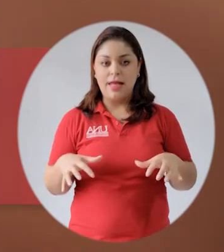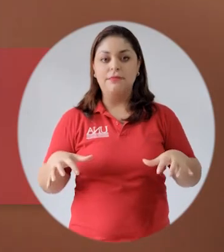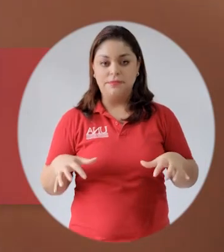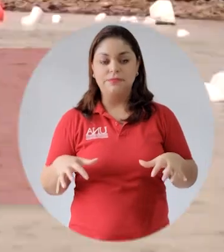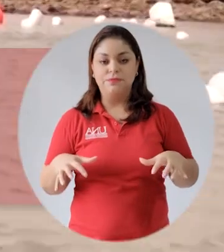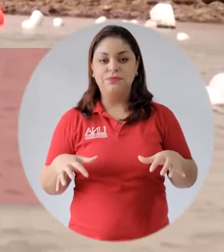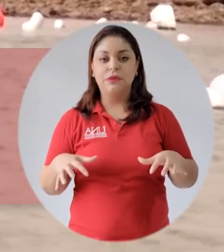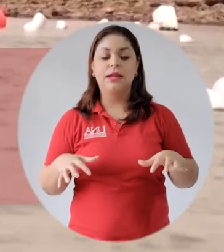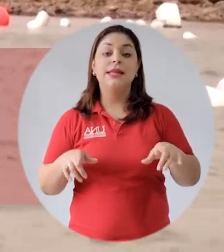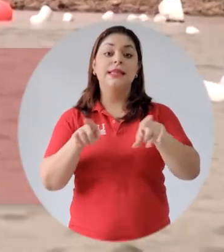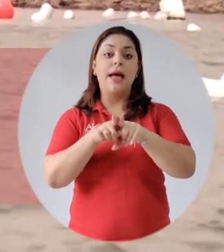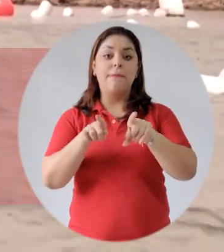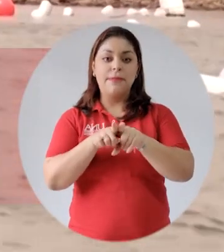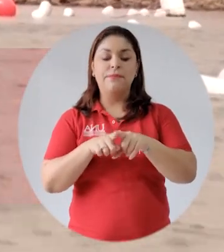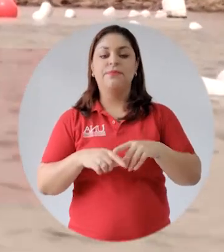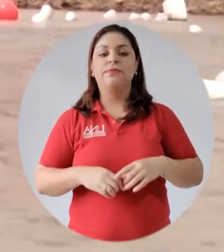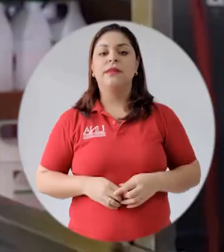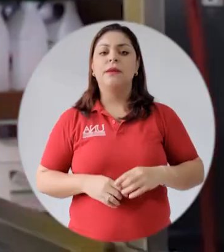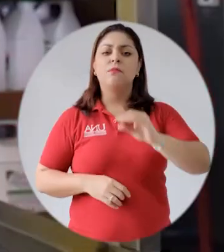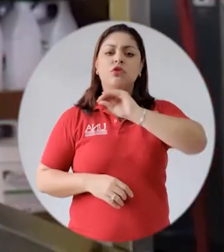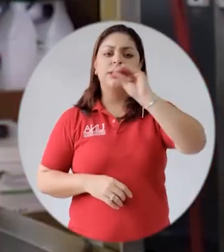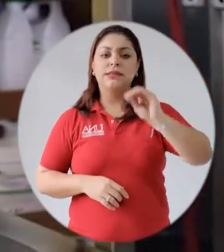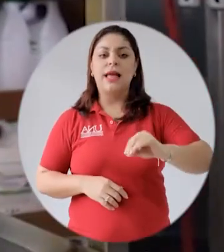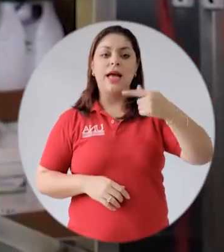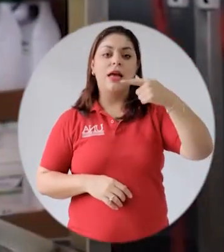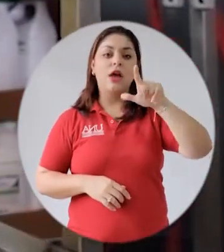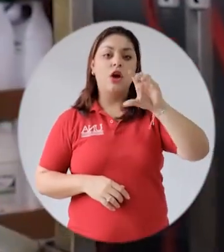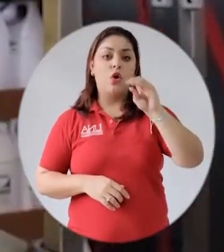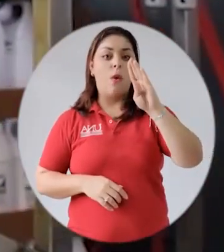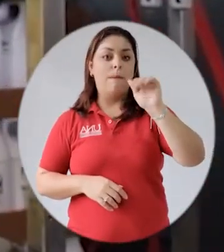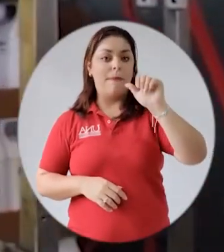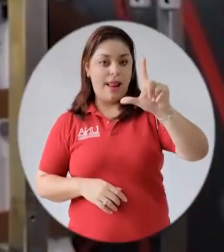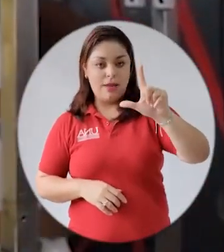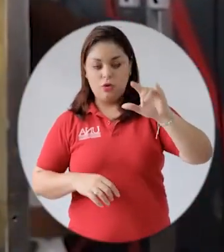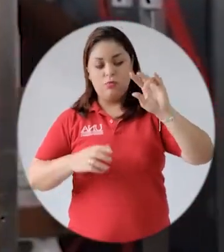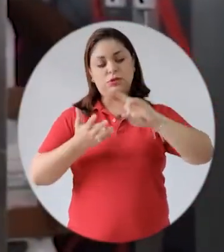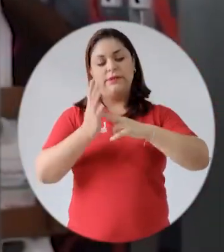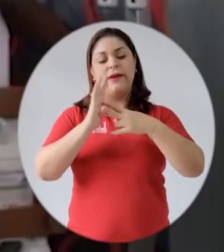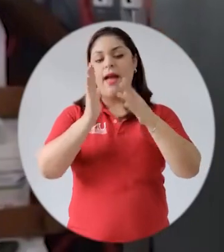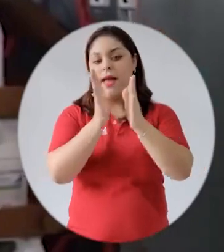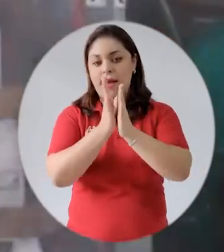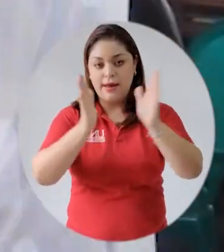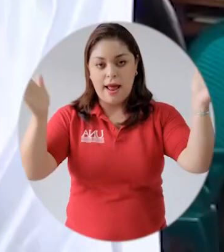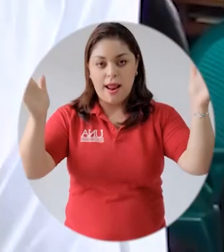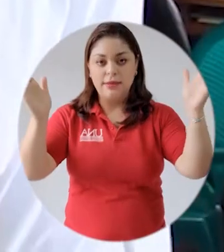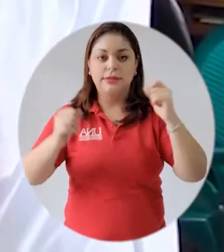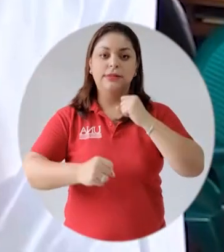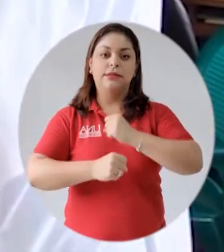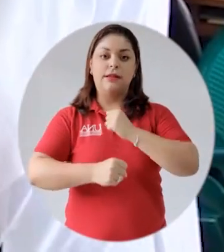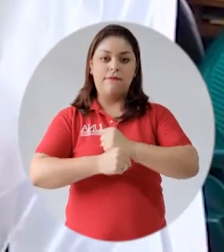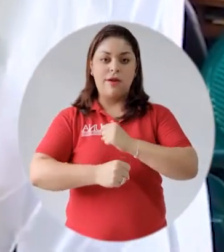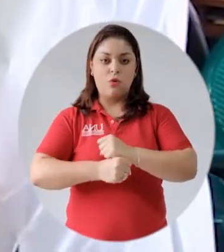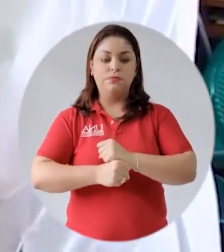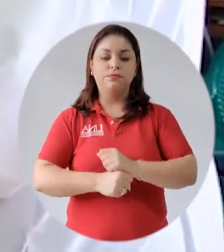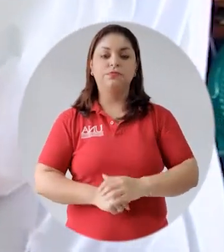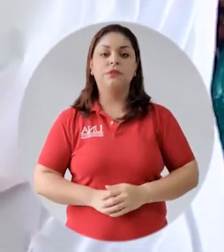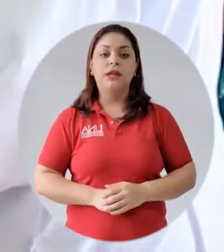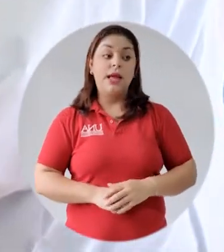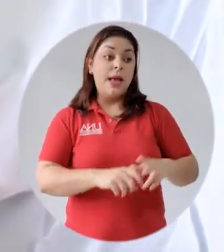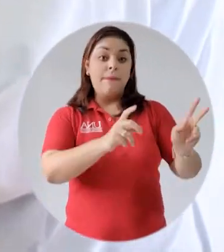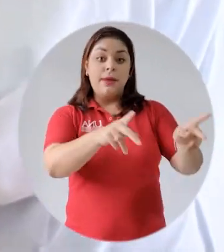de otros indicadores, que es el tiempo efectivo promedio, por ejemplo, estaríamos hablando del tiempo que efectivamente dedicaron esas mujeres y